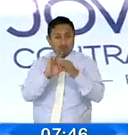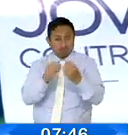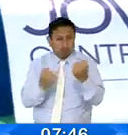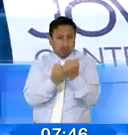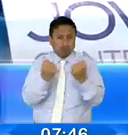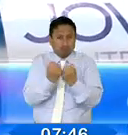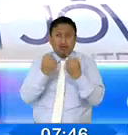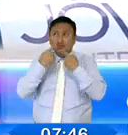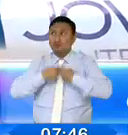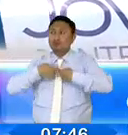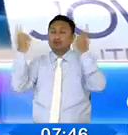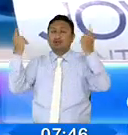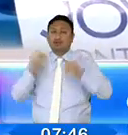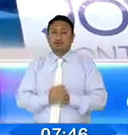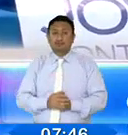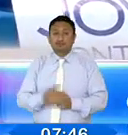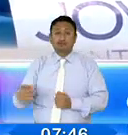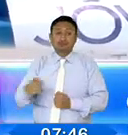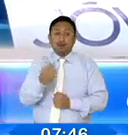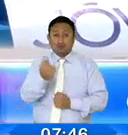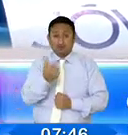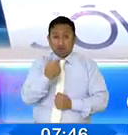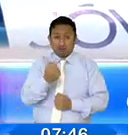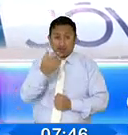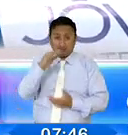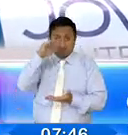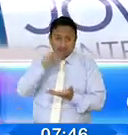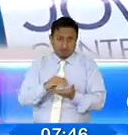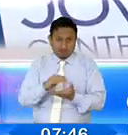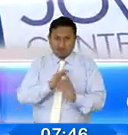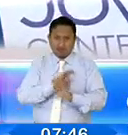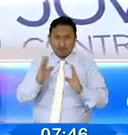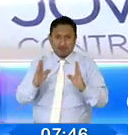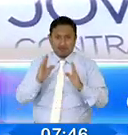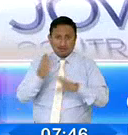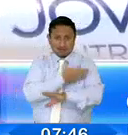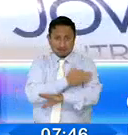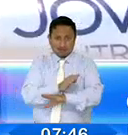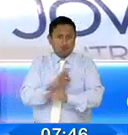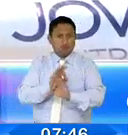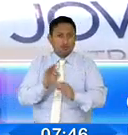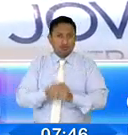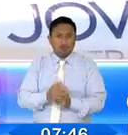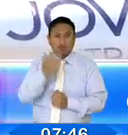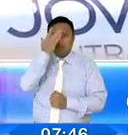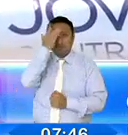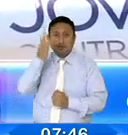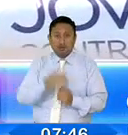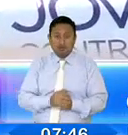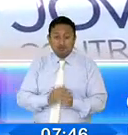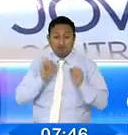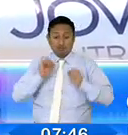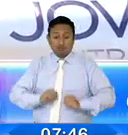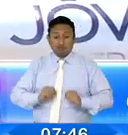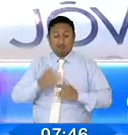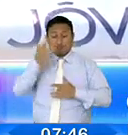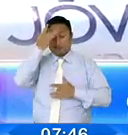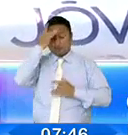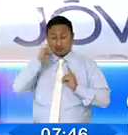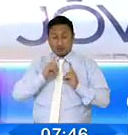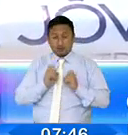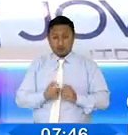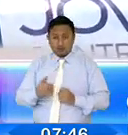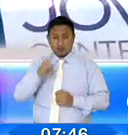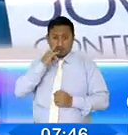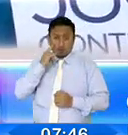que no permita que falten los medicamentos, la atención, los tratamientos. Porque ganarle al cáncer en los niños es factible si